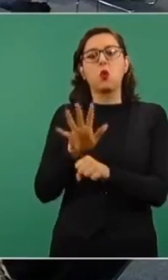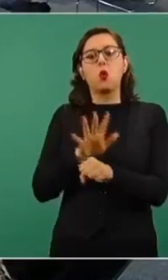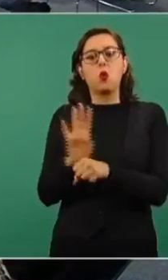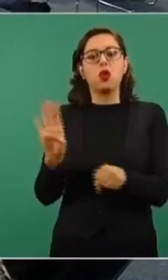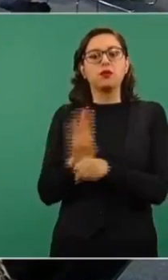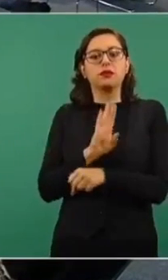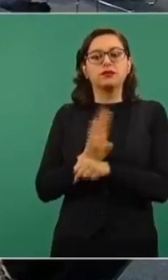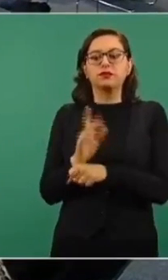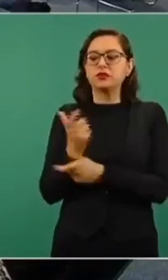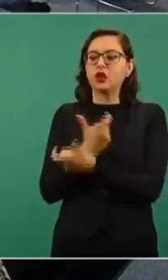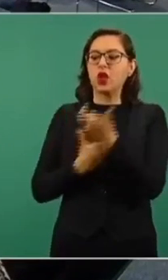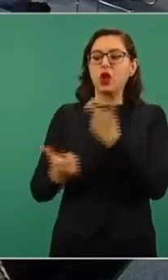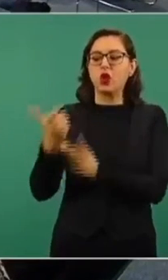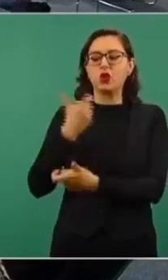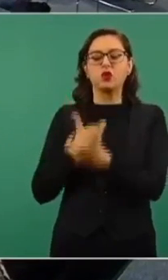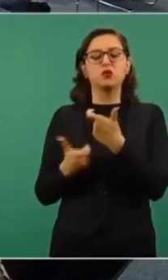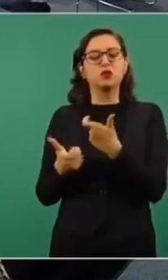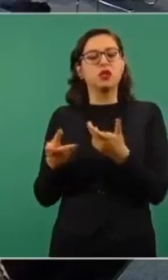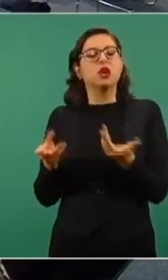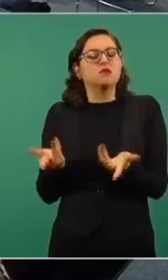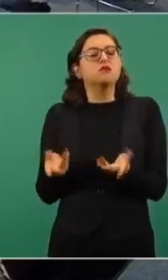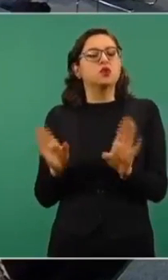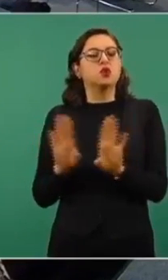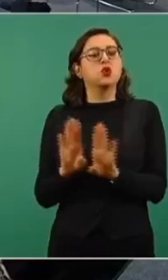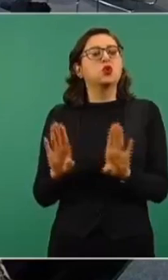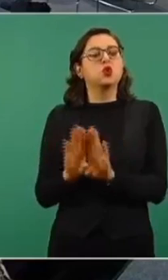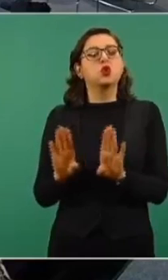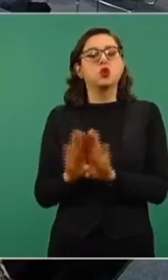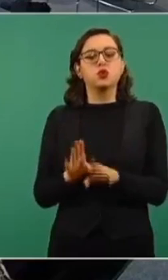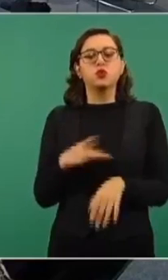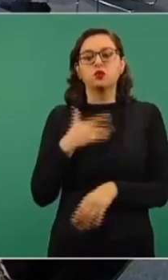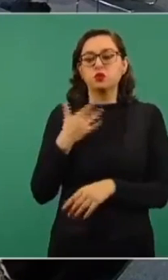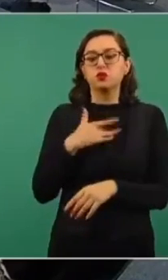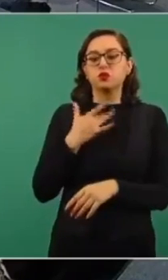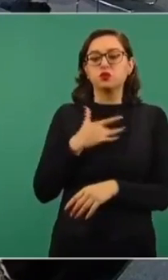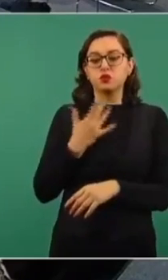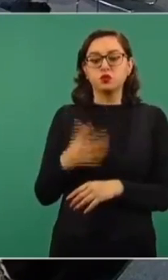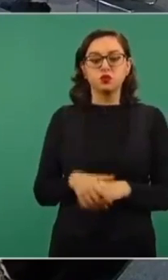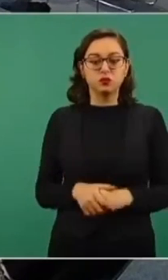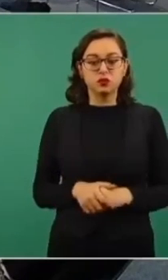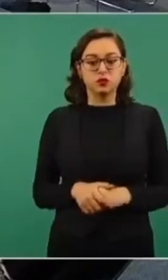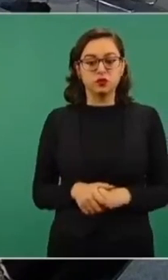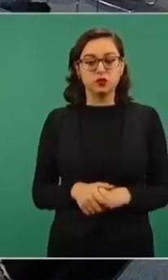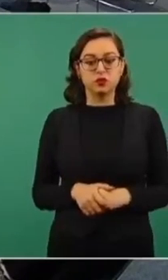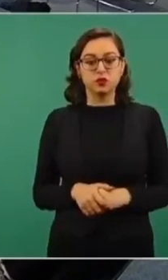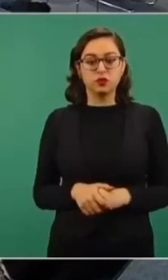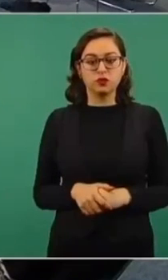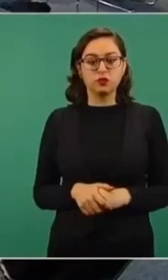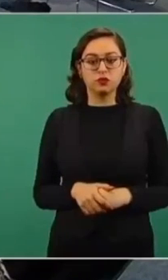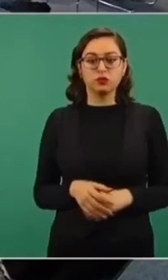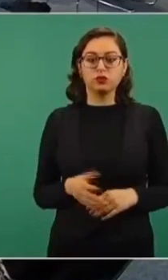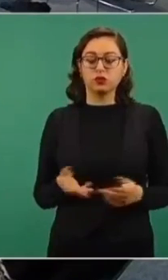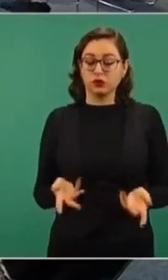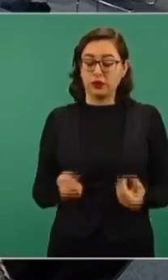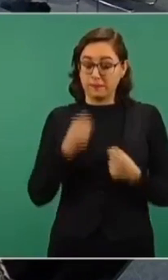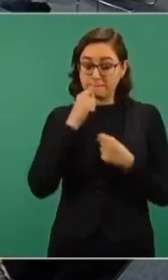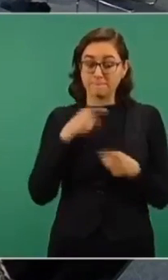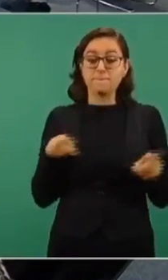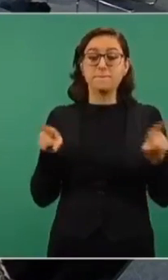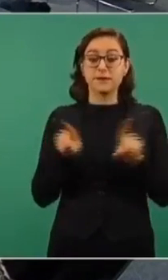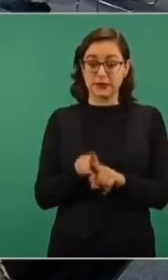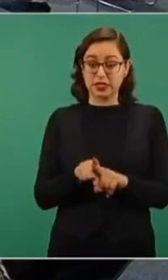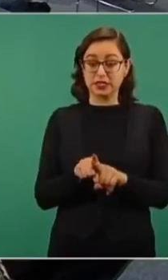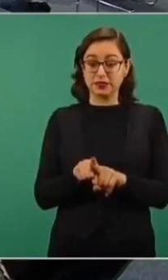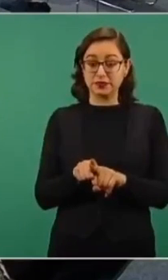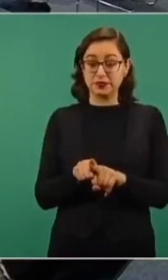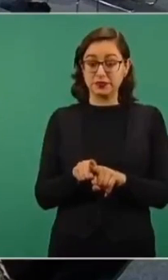económicos para los bolivianos? Y que a su vez, como bien lo señalaban hace un momento,